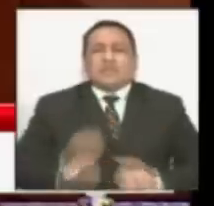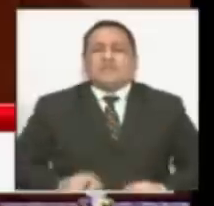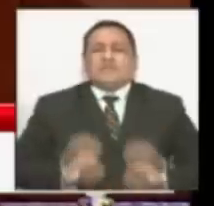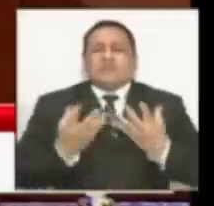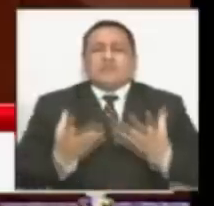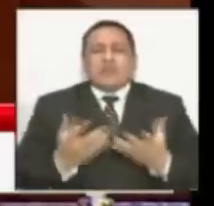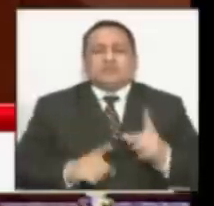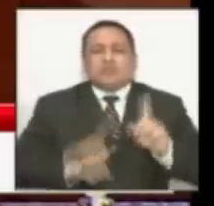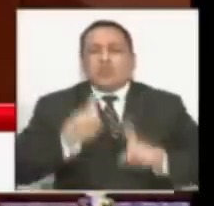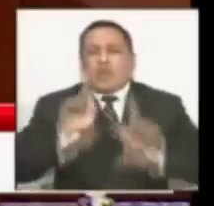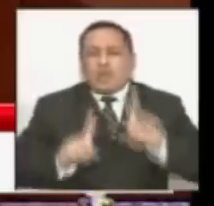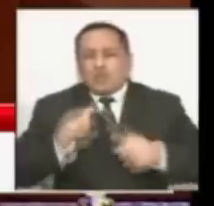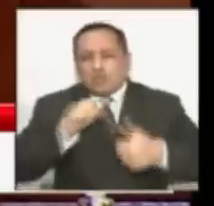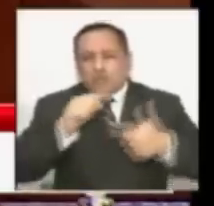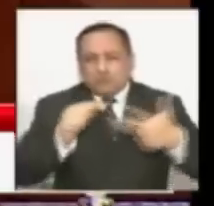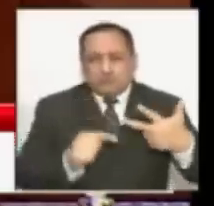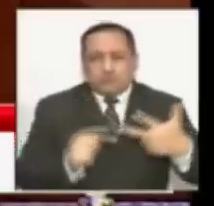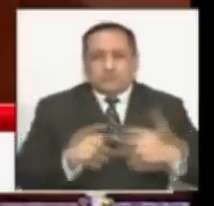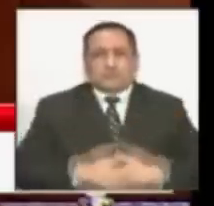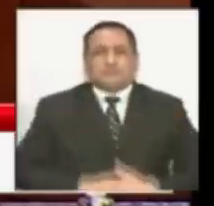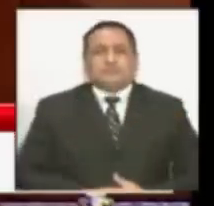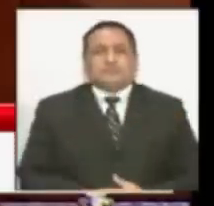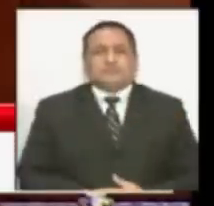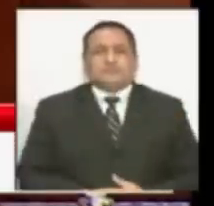mencionar solo algunas de ellas.